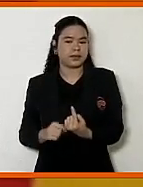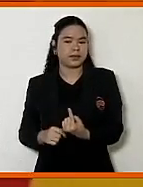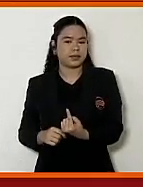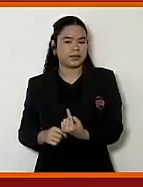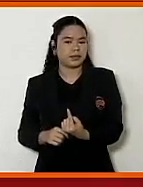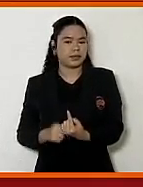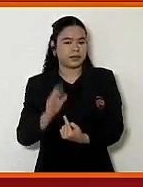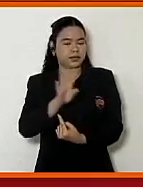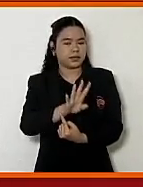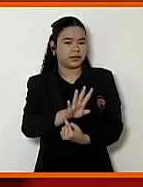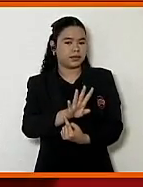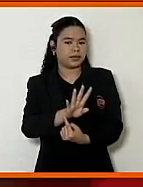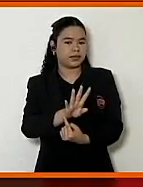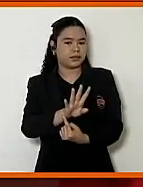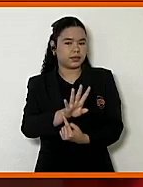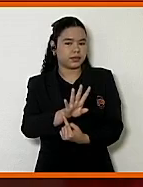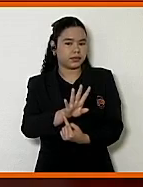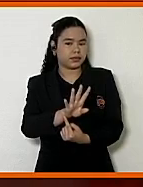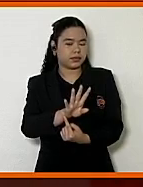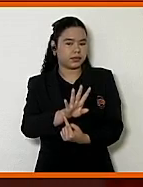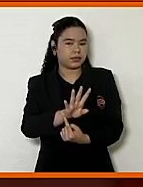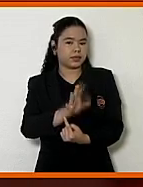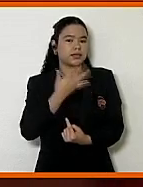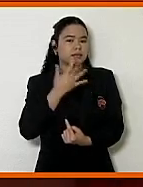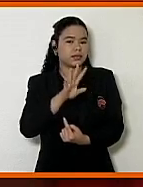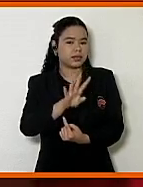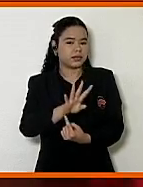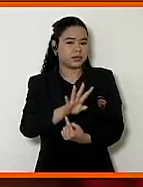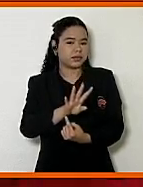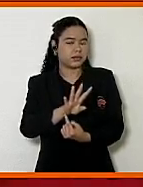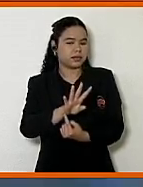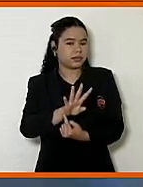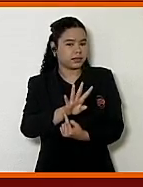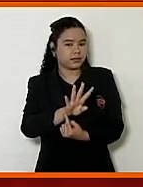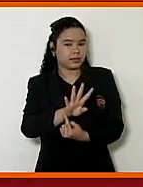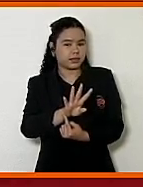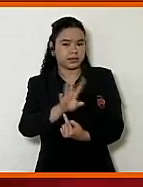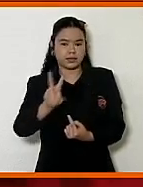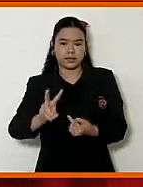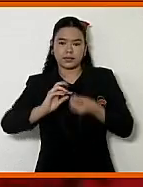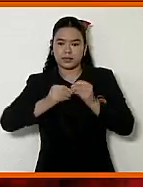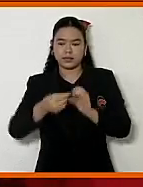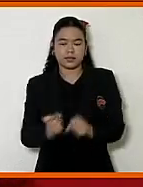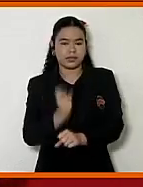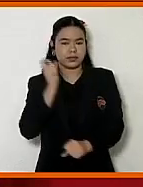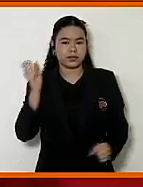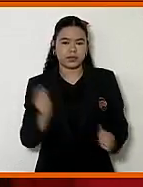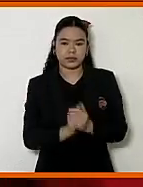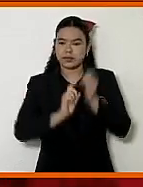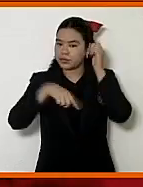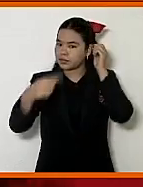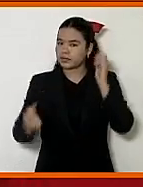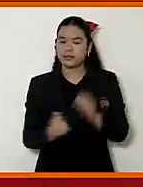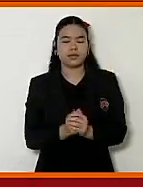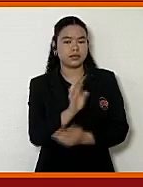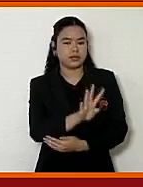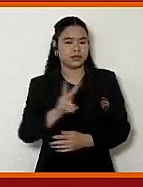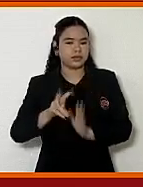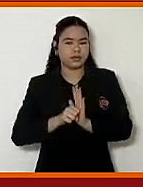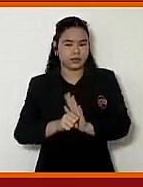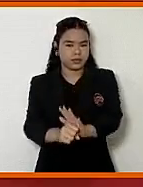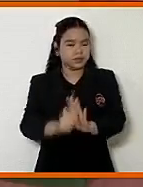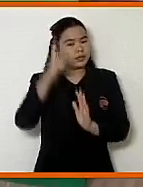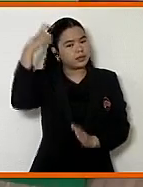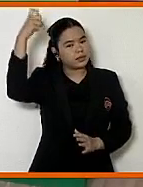cuatro segundos dígitos suerte porque este es el 2 número favorecido para diario es el 42